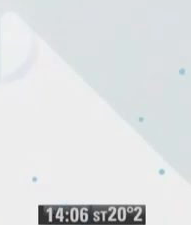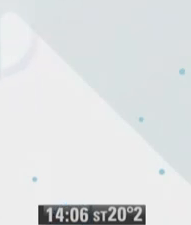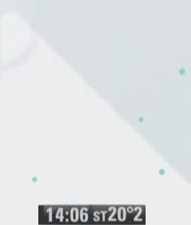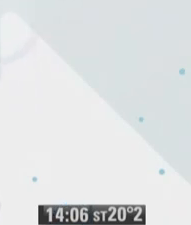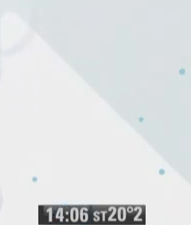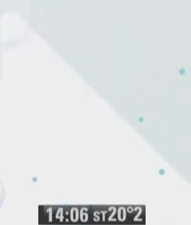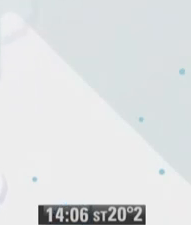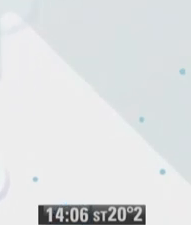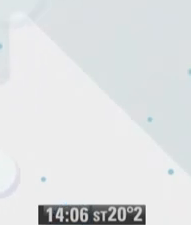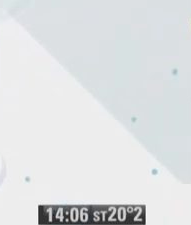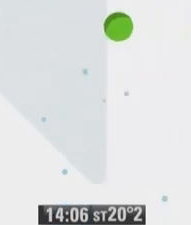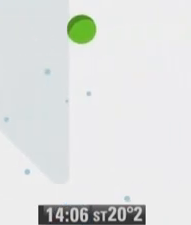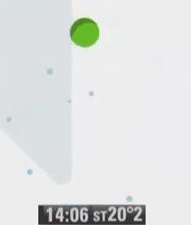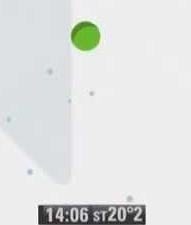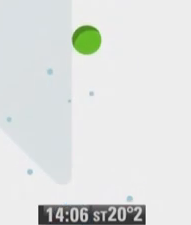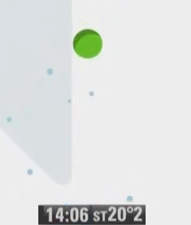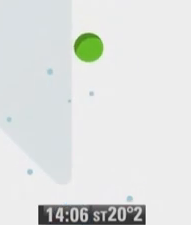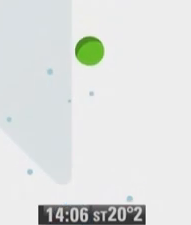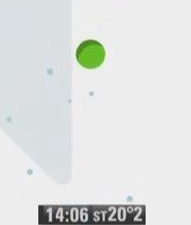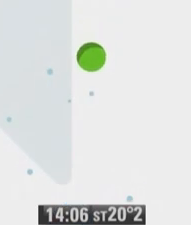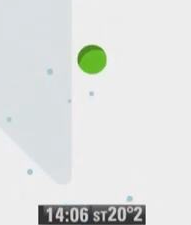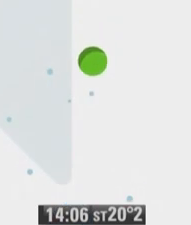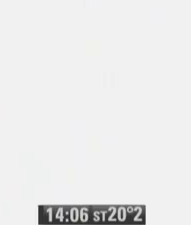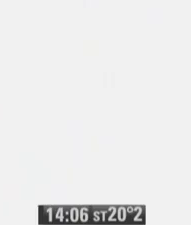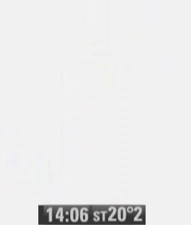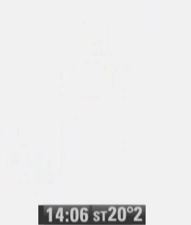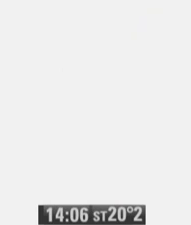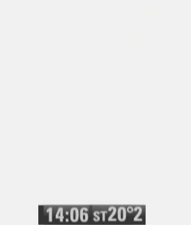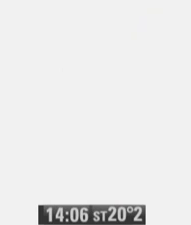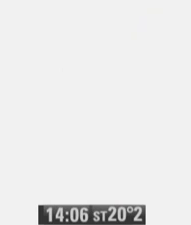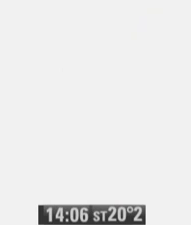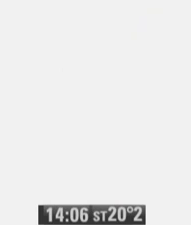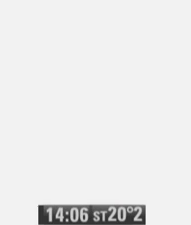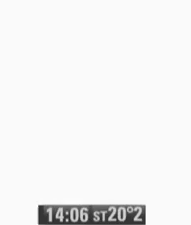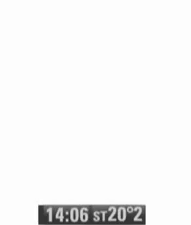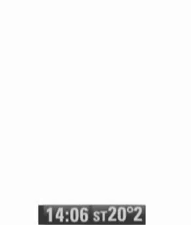Contra el coronavirus, lavémonos las manos.